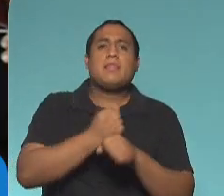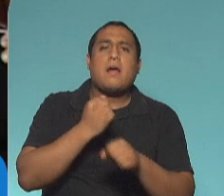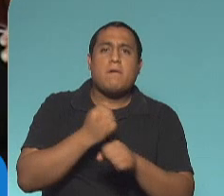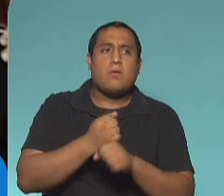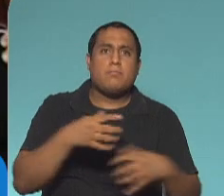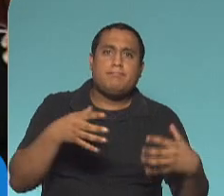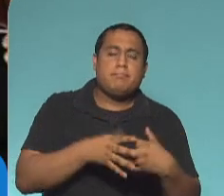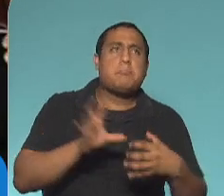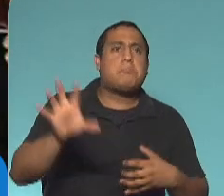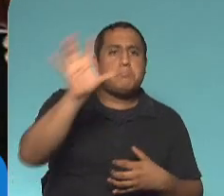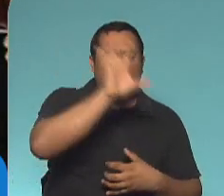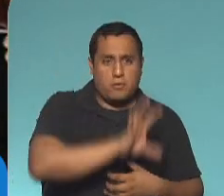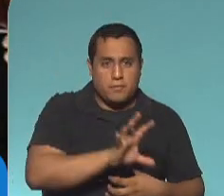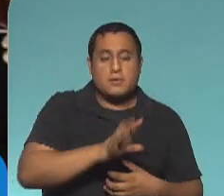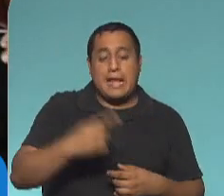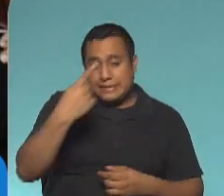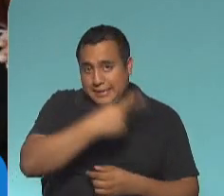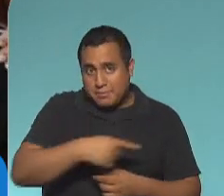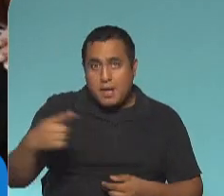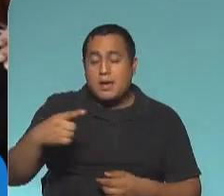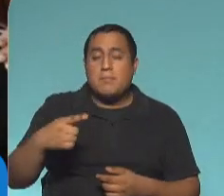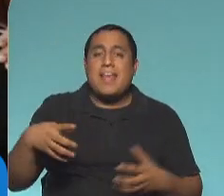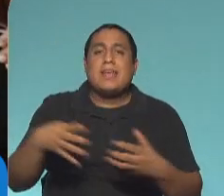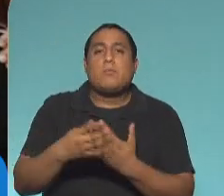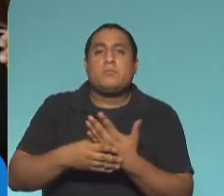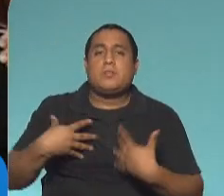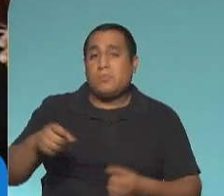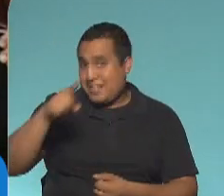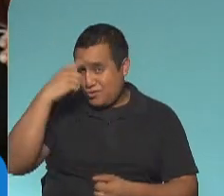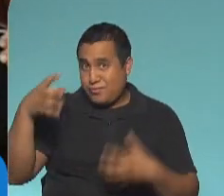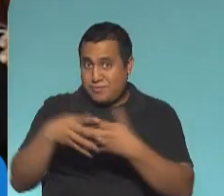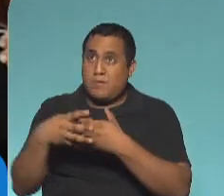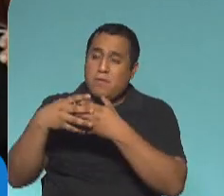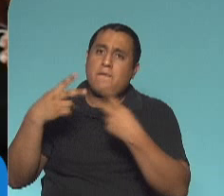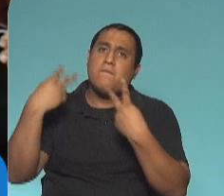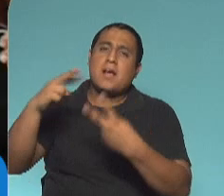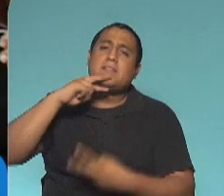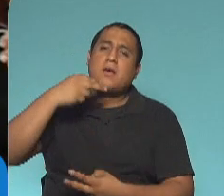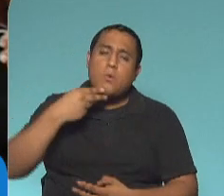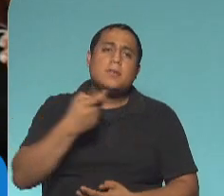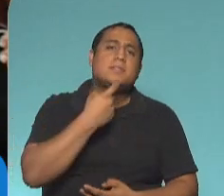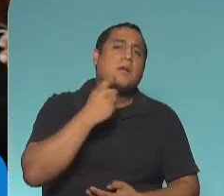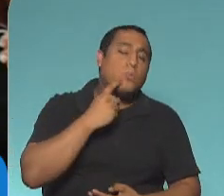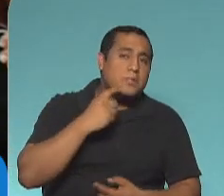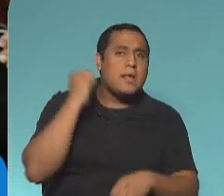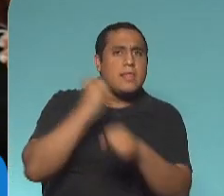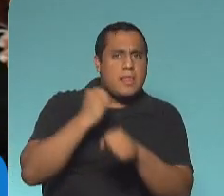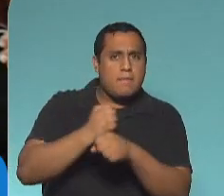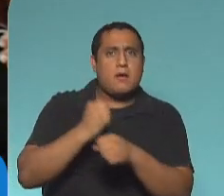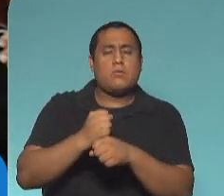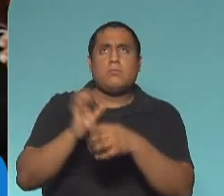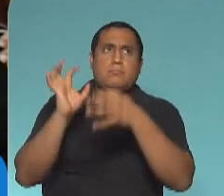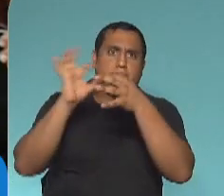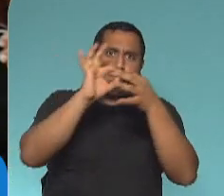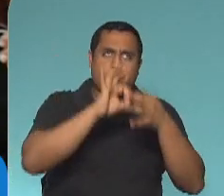conjunto con las jurisdicciones. En esta semana, equipo del Ministerio de Salud de la Nación ha viajado a San Juan, a San Luis, trabajando en conjunto con